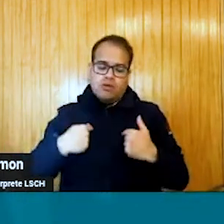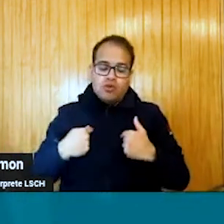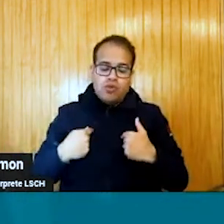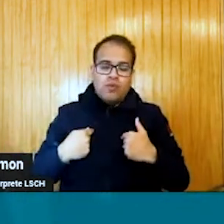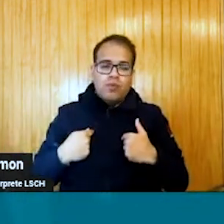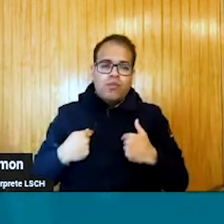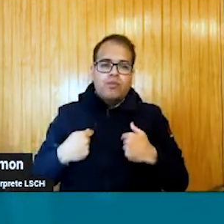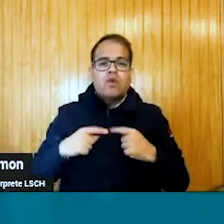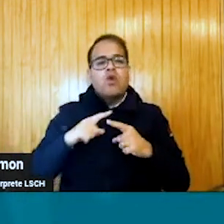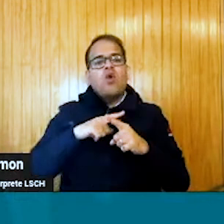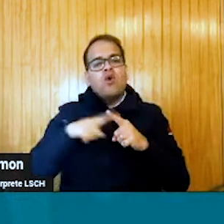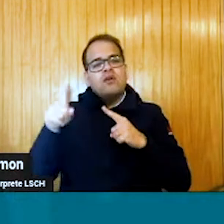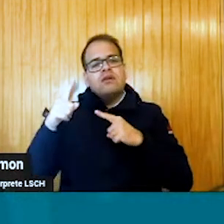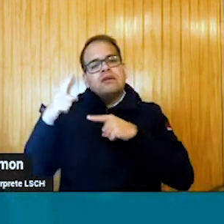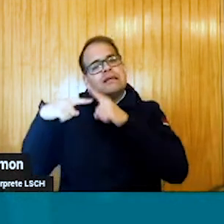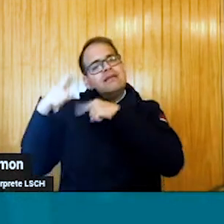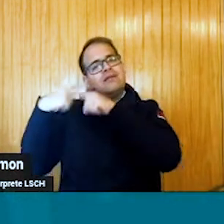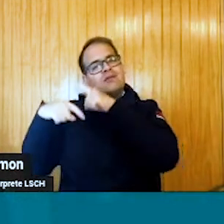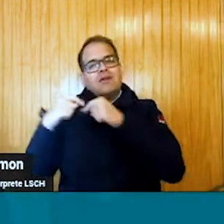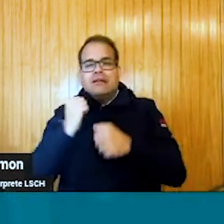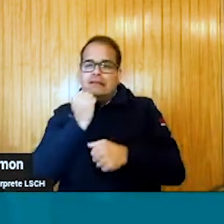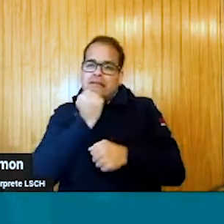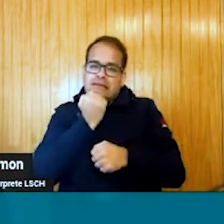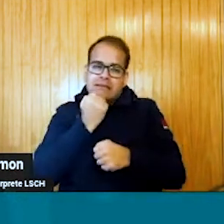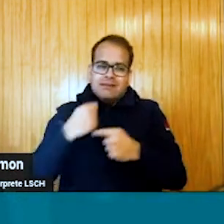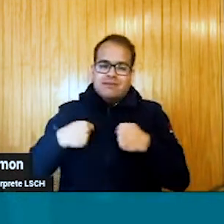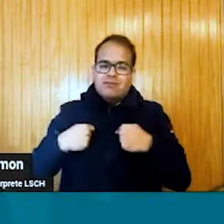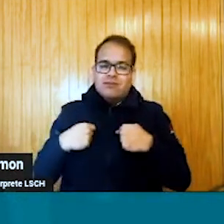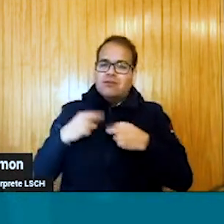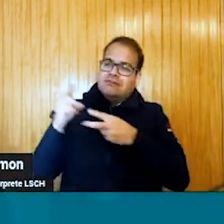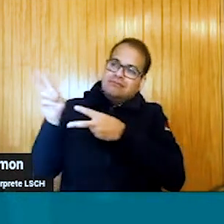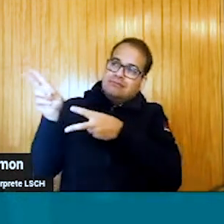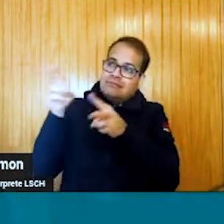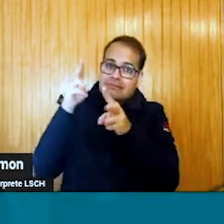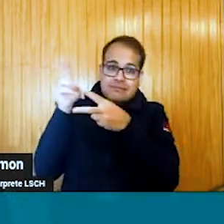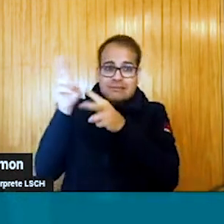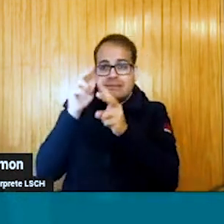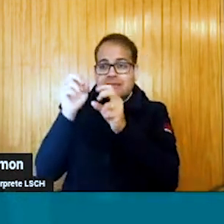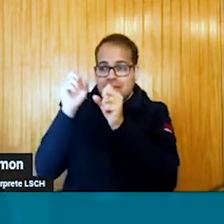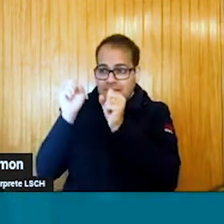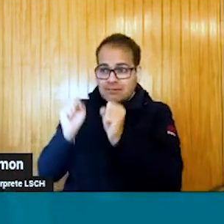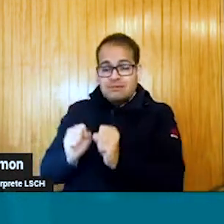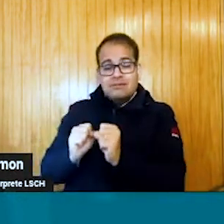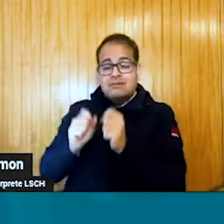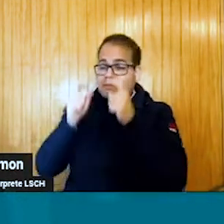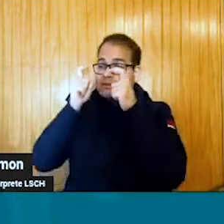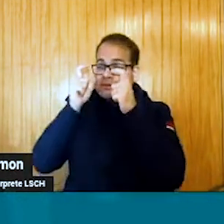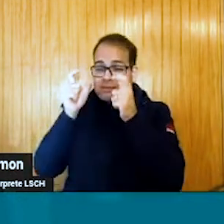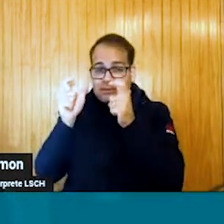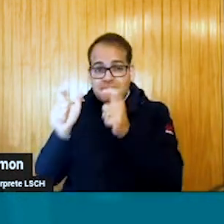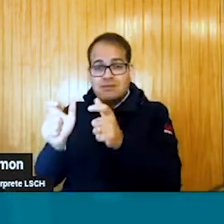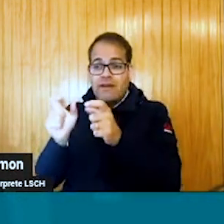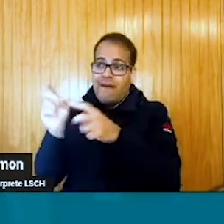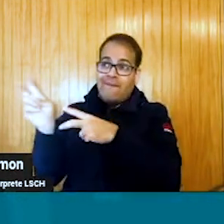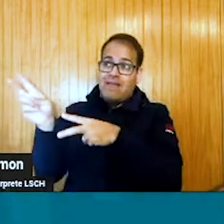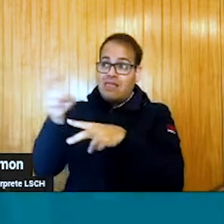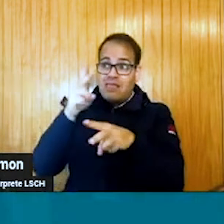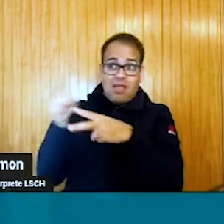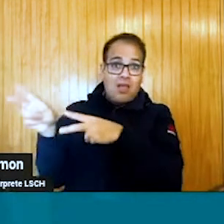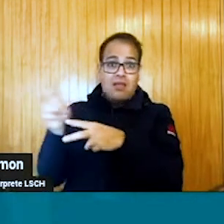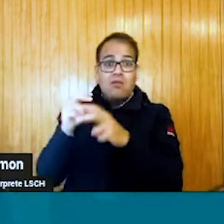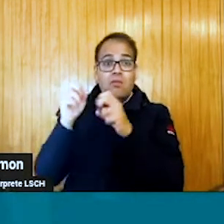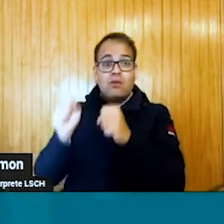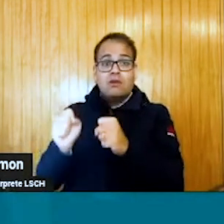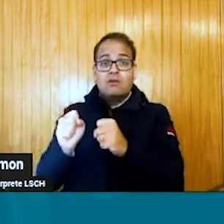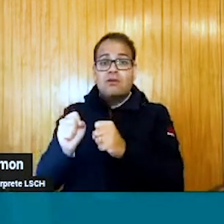mito urbano. ¿Se pueden operar las máquinas de viento, las máquinas de control de helada, estas máquinas de viento con viento? La respuesta